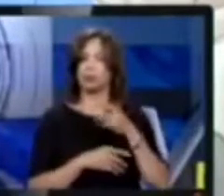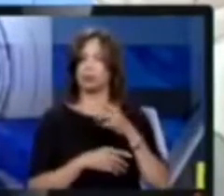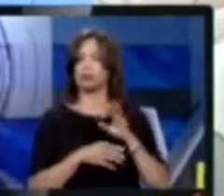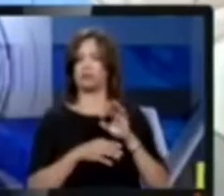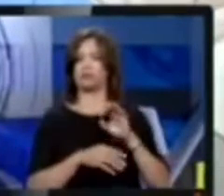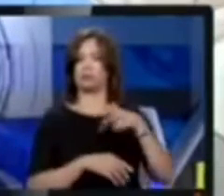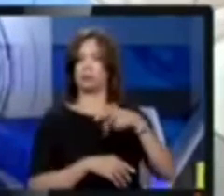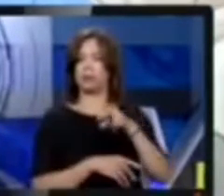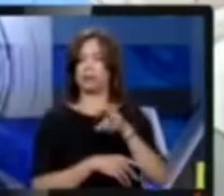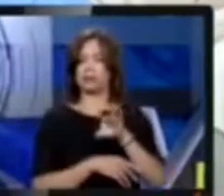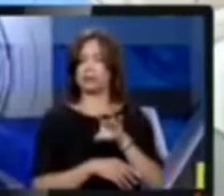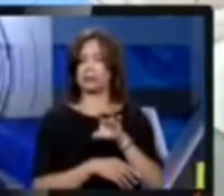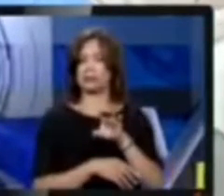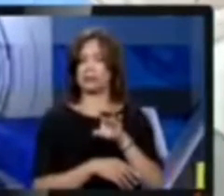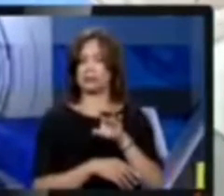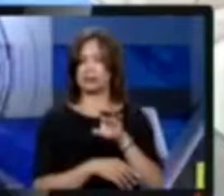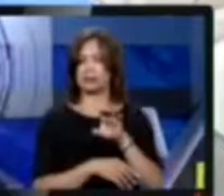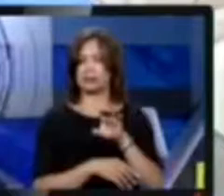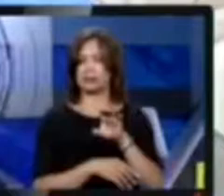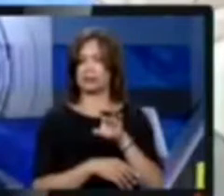Revolucionario